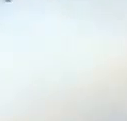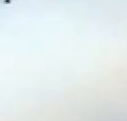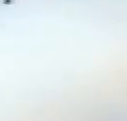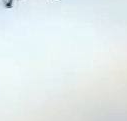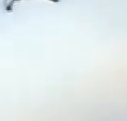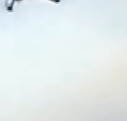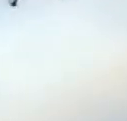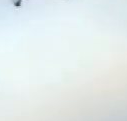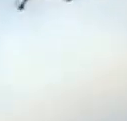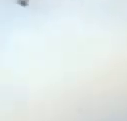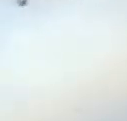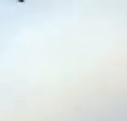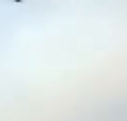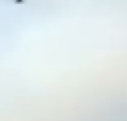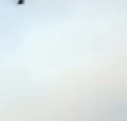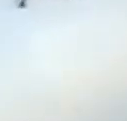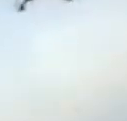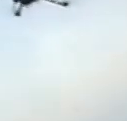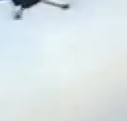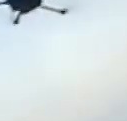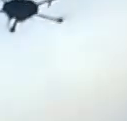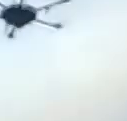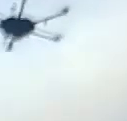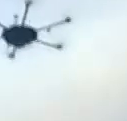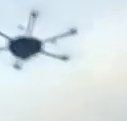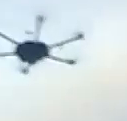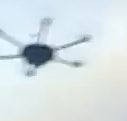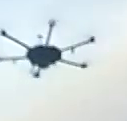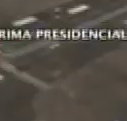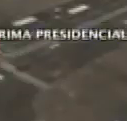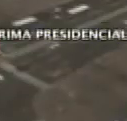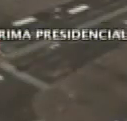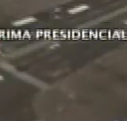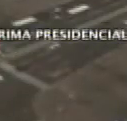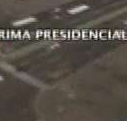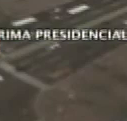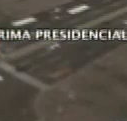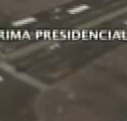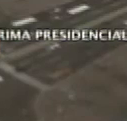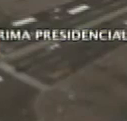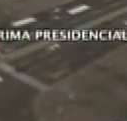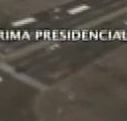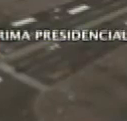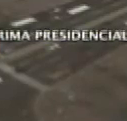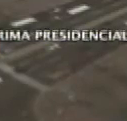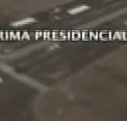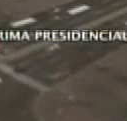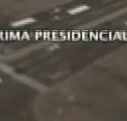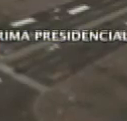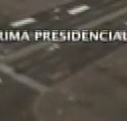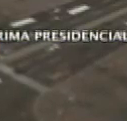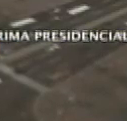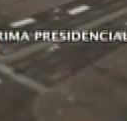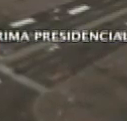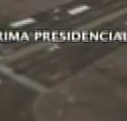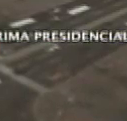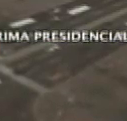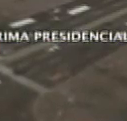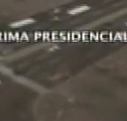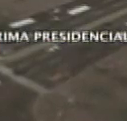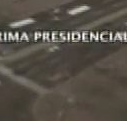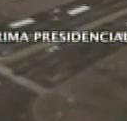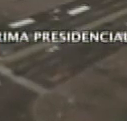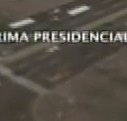zona frontal, lo que provocaría la muerte de todas las autoridades presentes en tarima presidencial. Debido